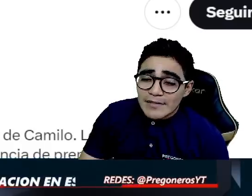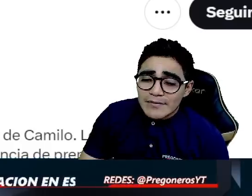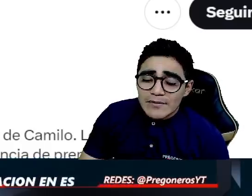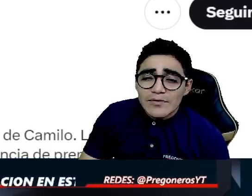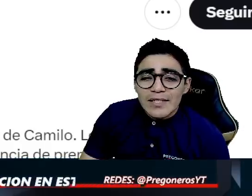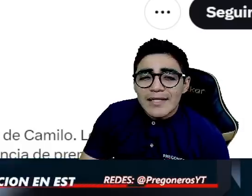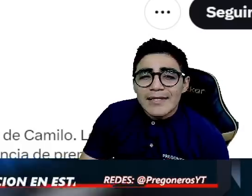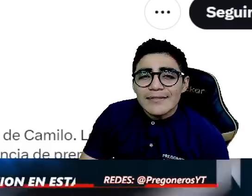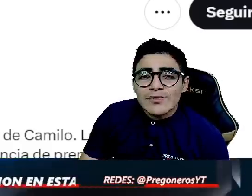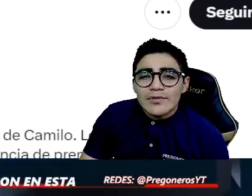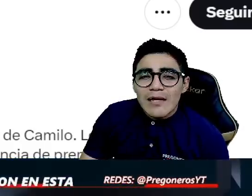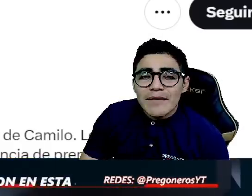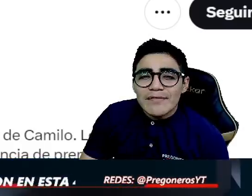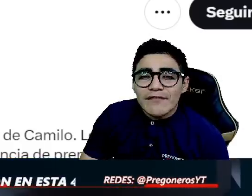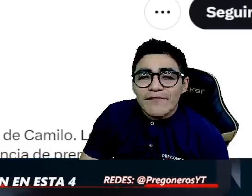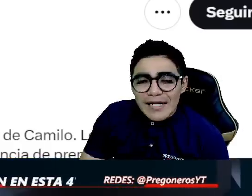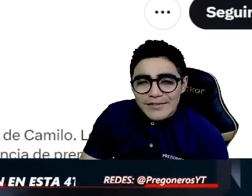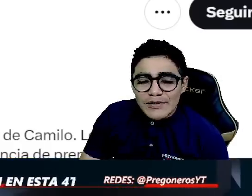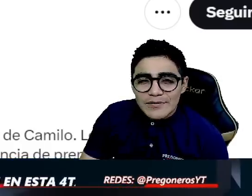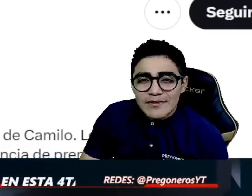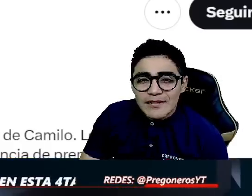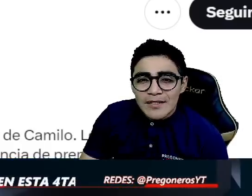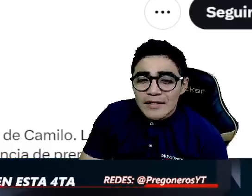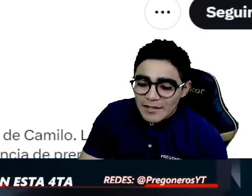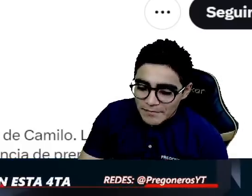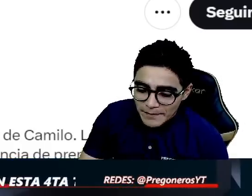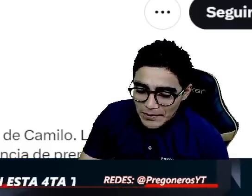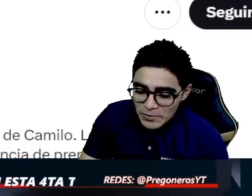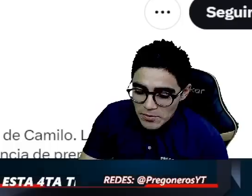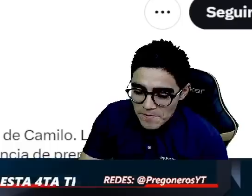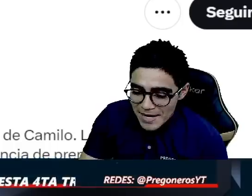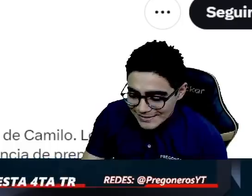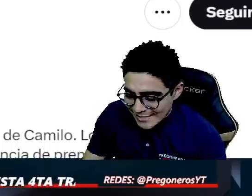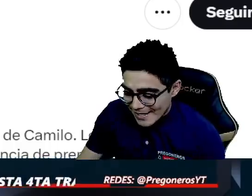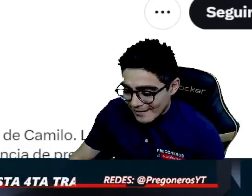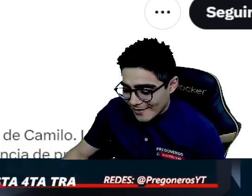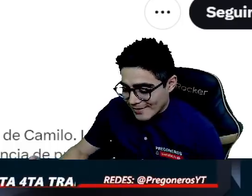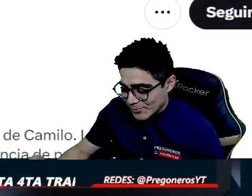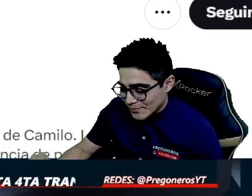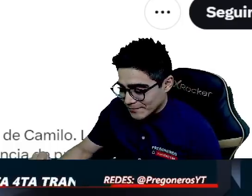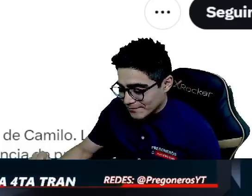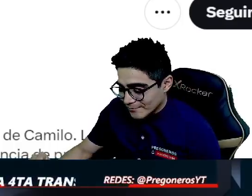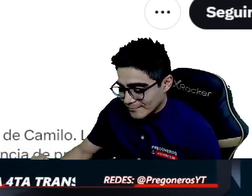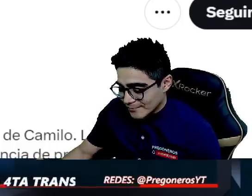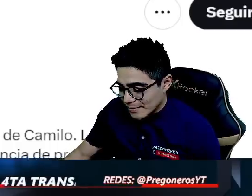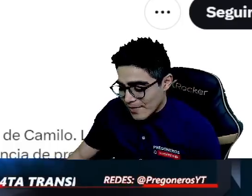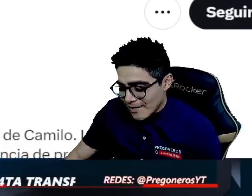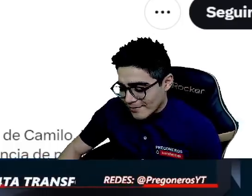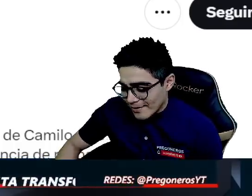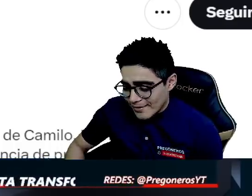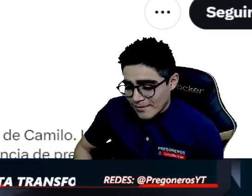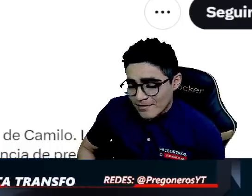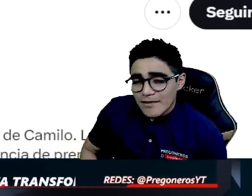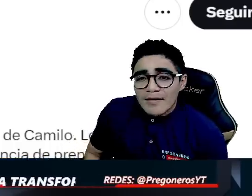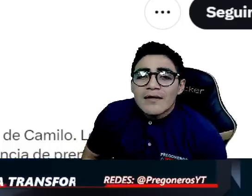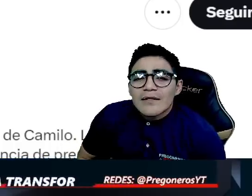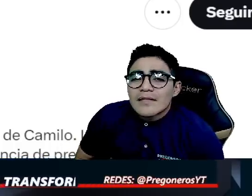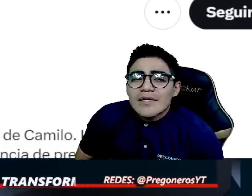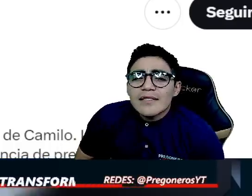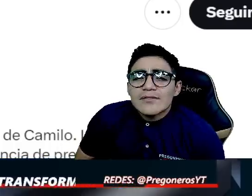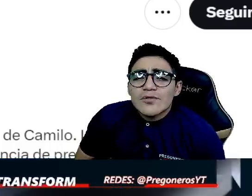conacyt cosa que es totalmente falso pero más allá de eso se van a enterar